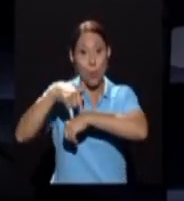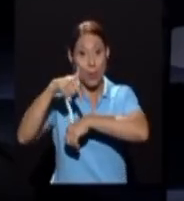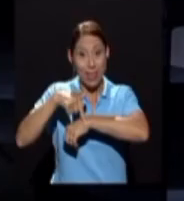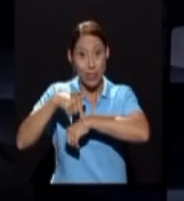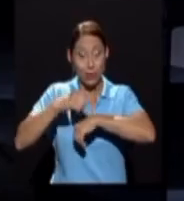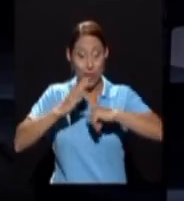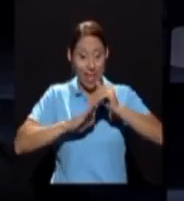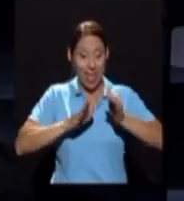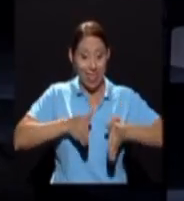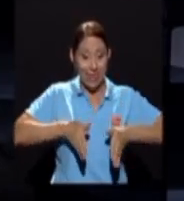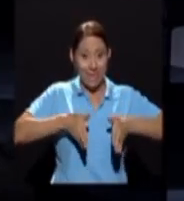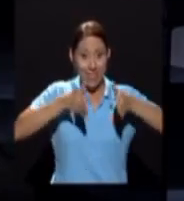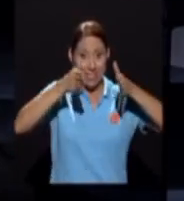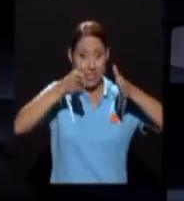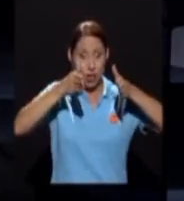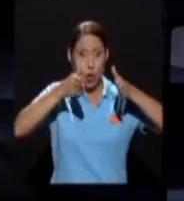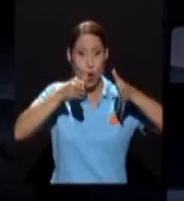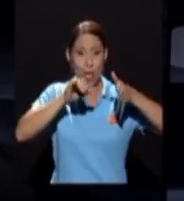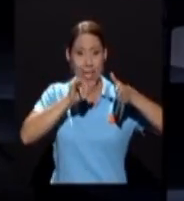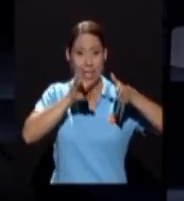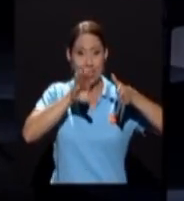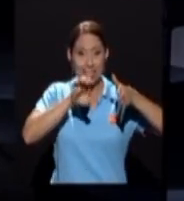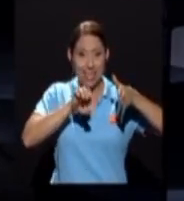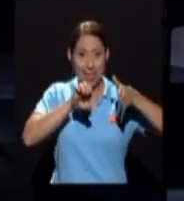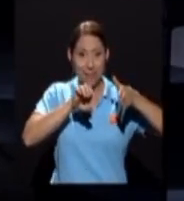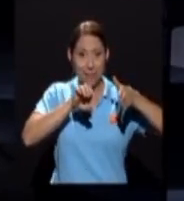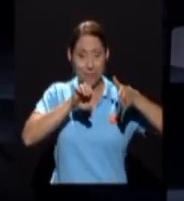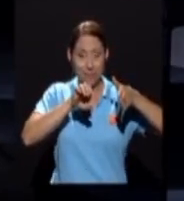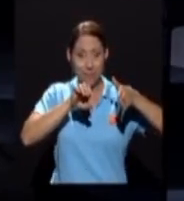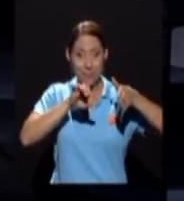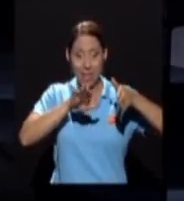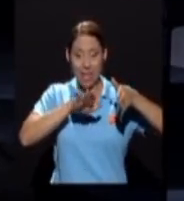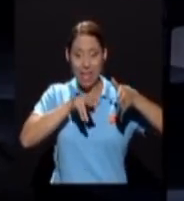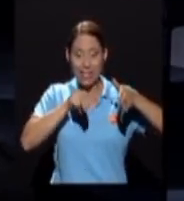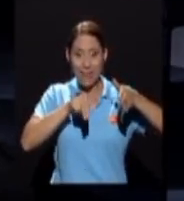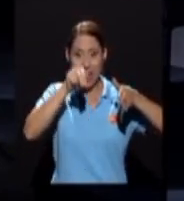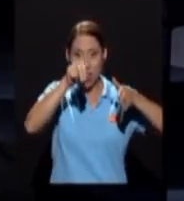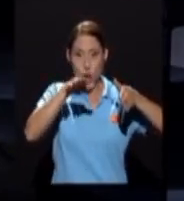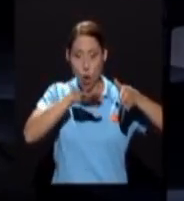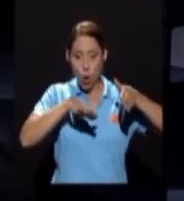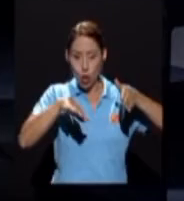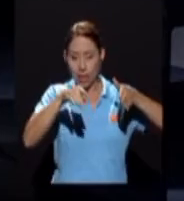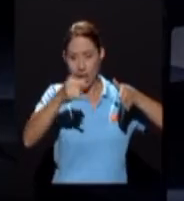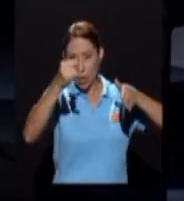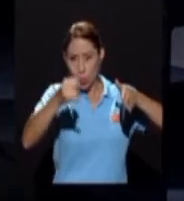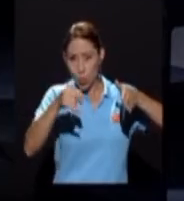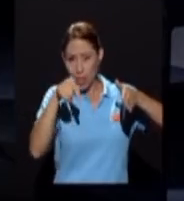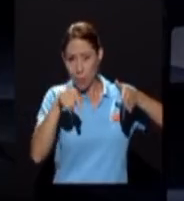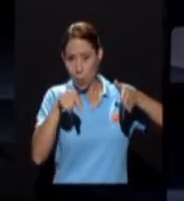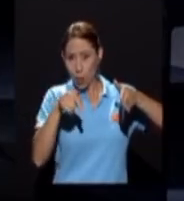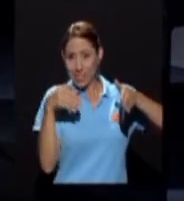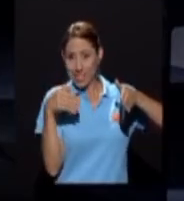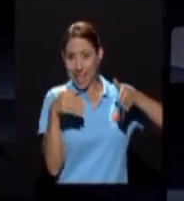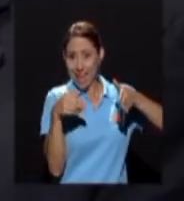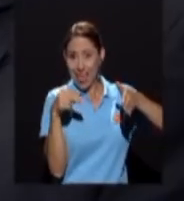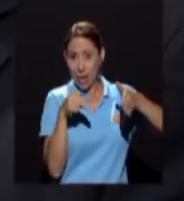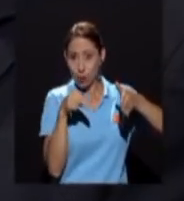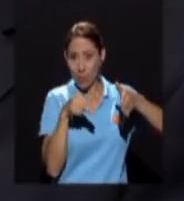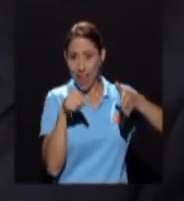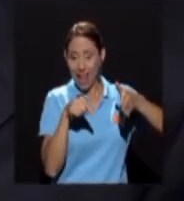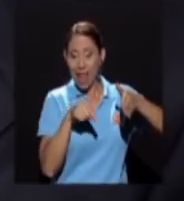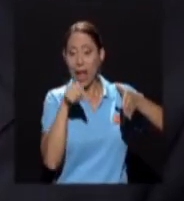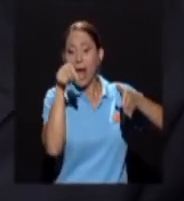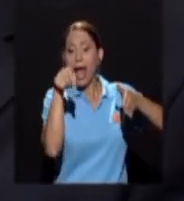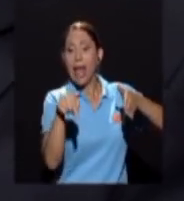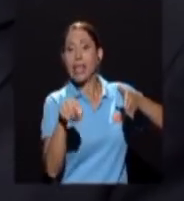estaba en el costado norte, de todo lo que es el pabellón último que se construyó del Calderón, ahí era el ICE. El